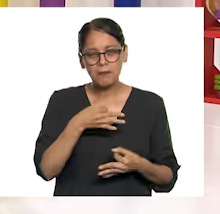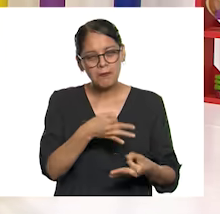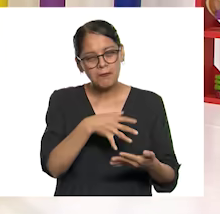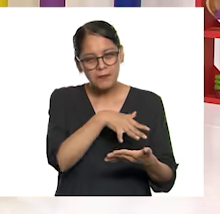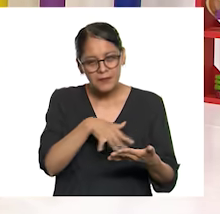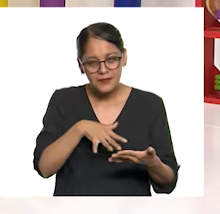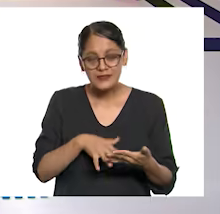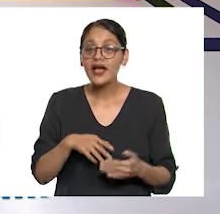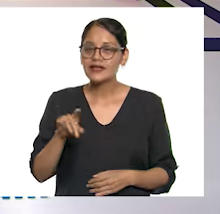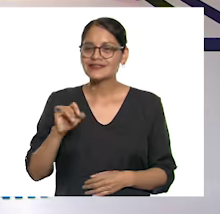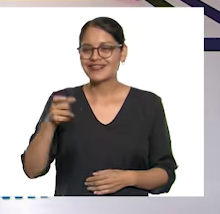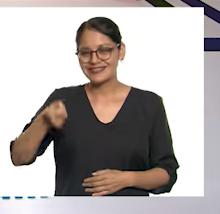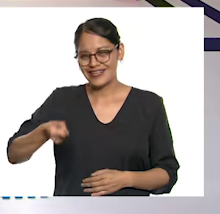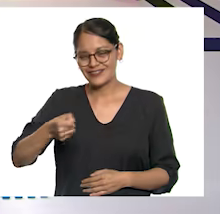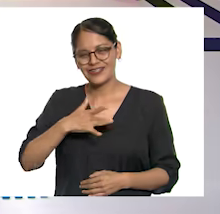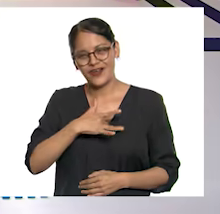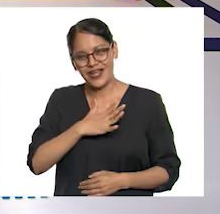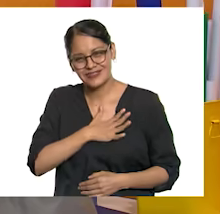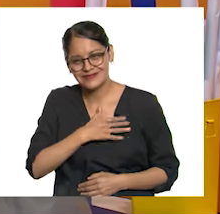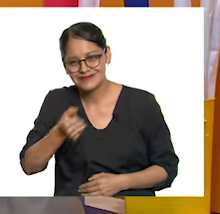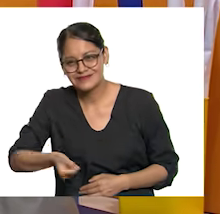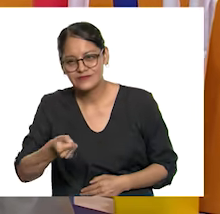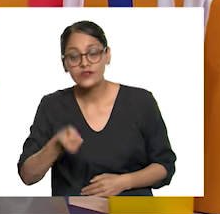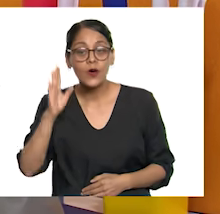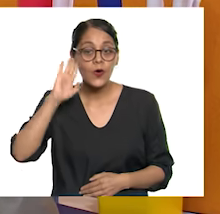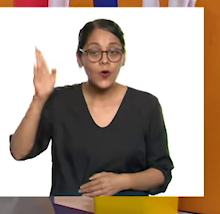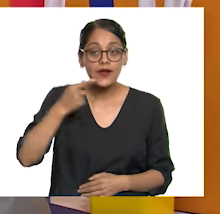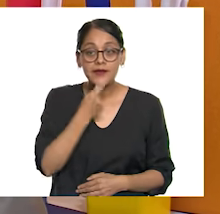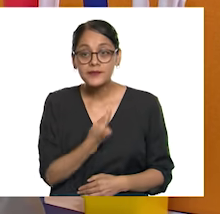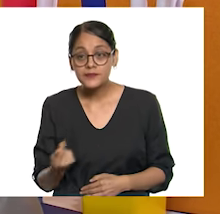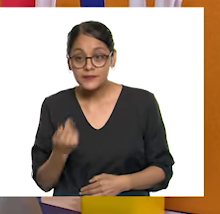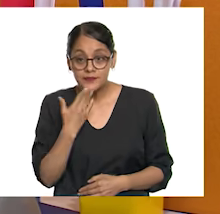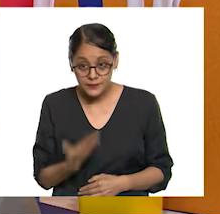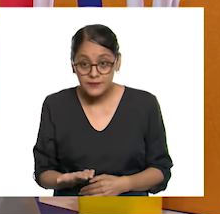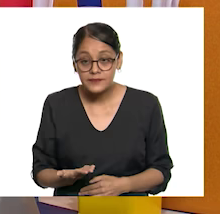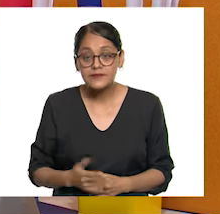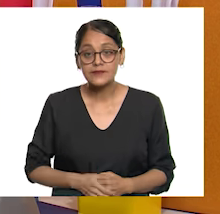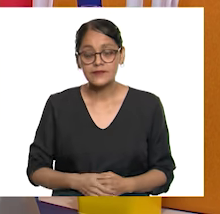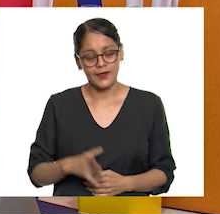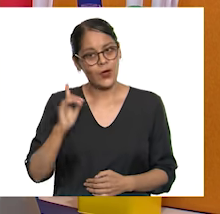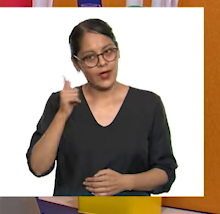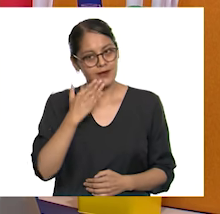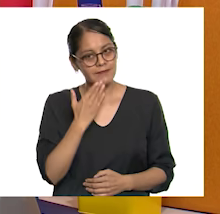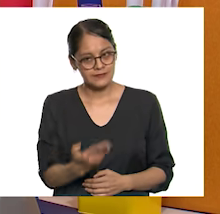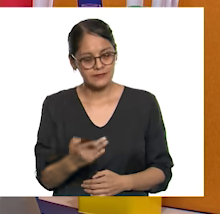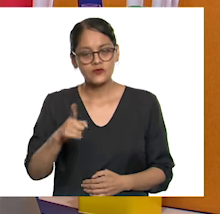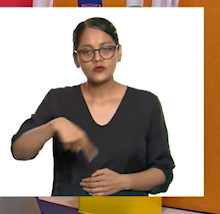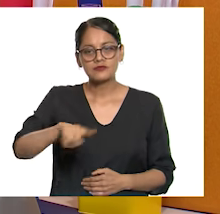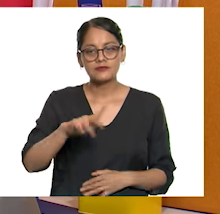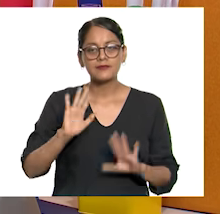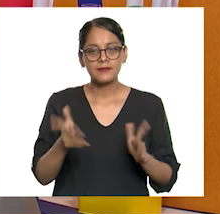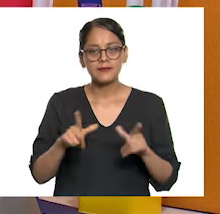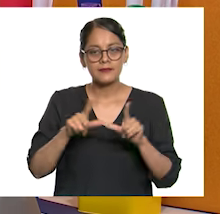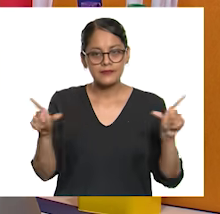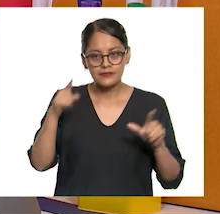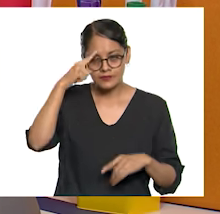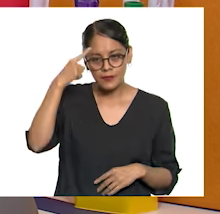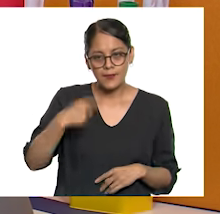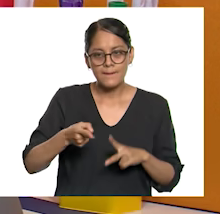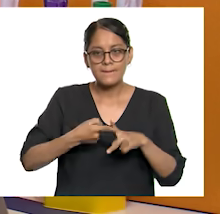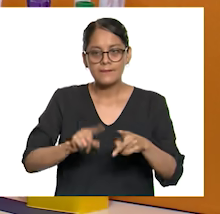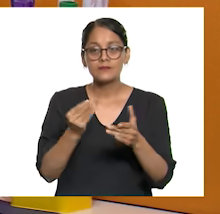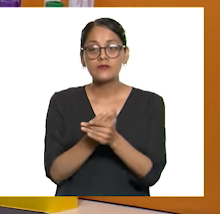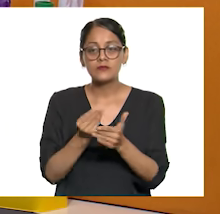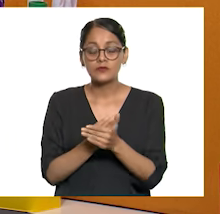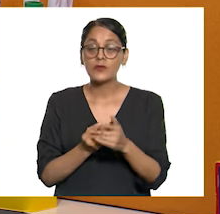vamos a saludarnos. ¡Hola, niños y niñas! ¿Cómo están? Espero que muy bien y que ya estén listos y listas para esta clase.